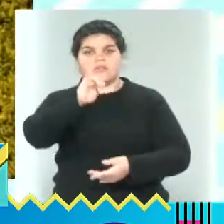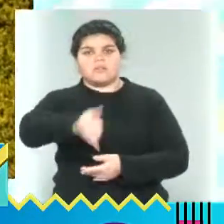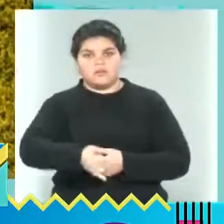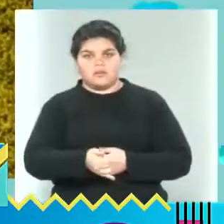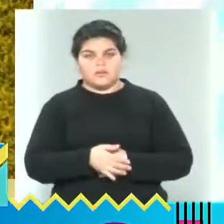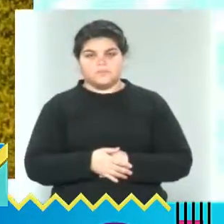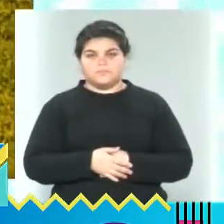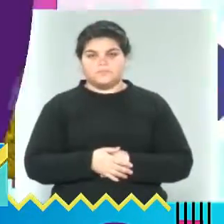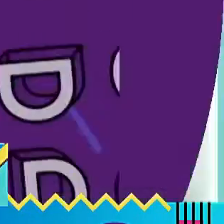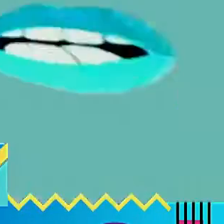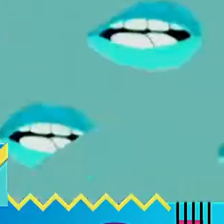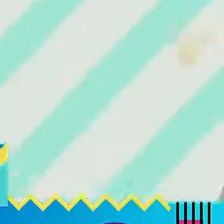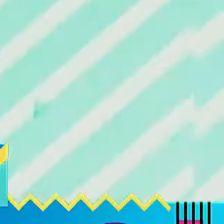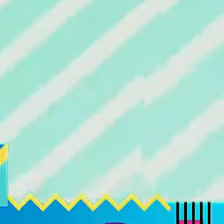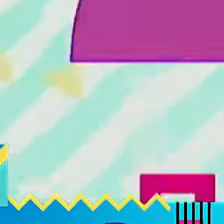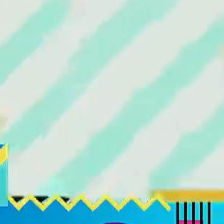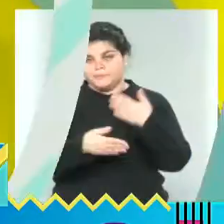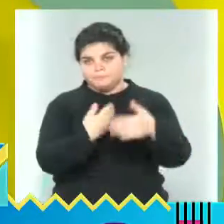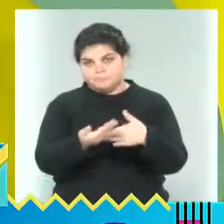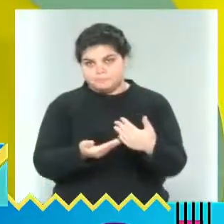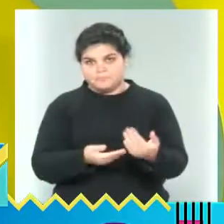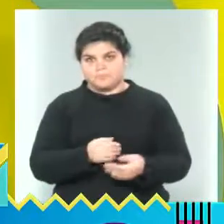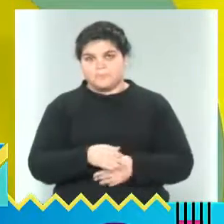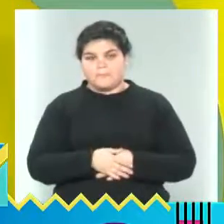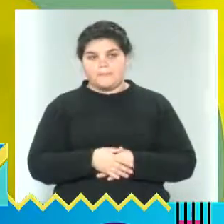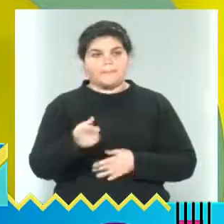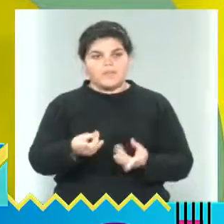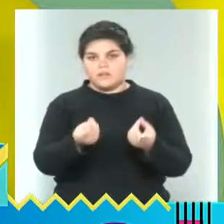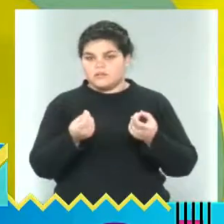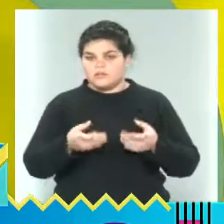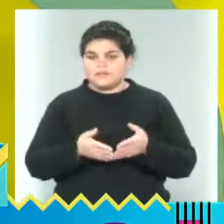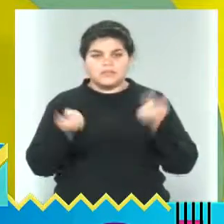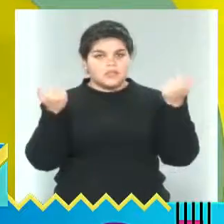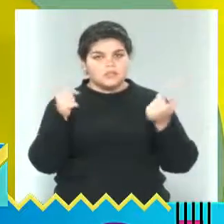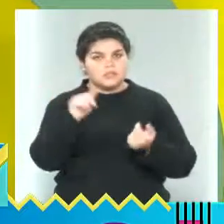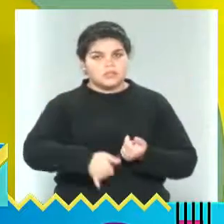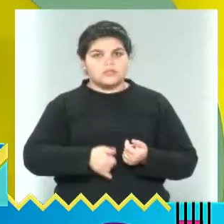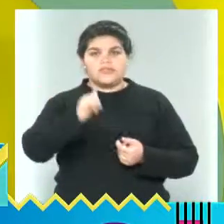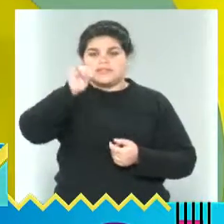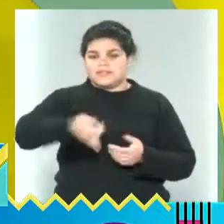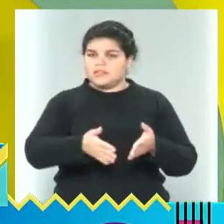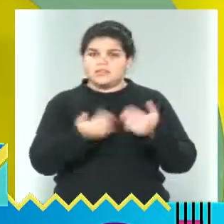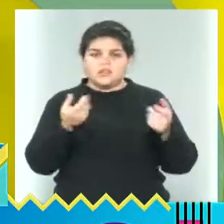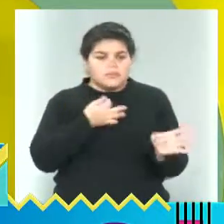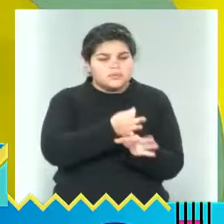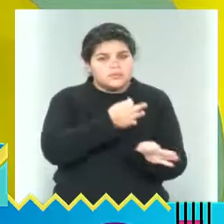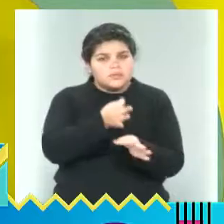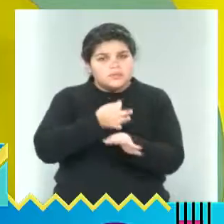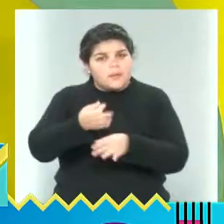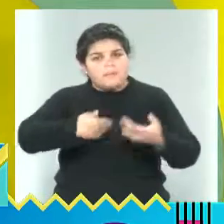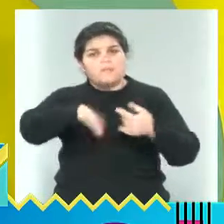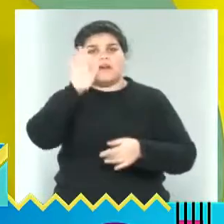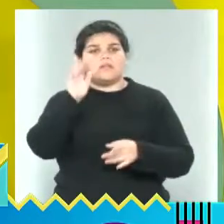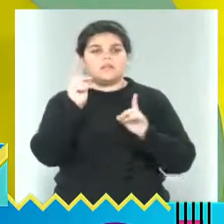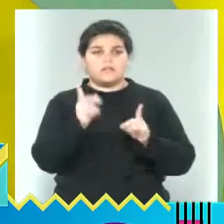que obviamente tenemos que acelerar fuertemente esa educación, tenemos que